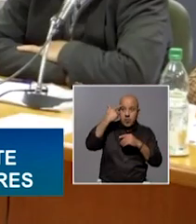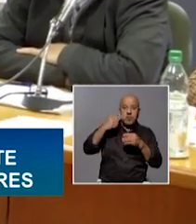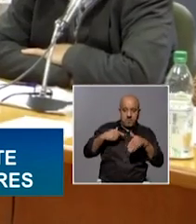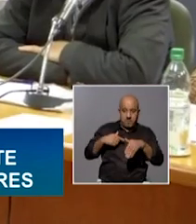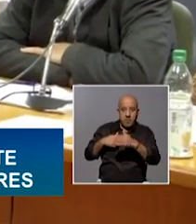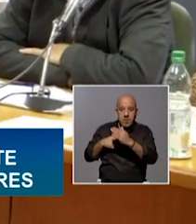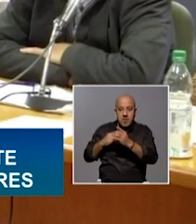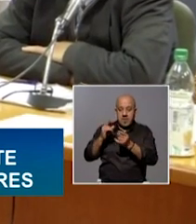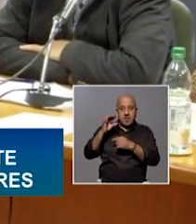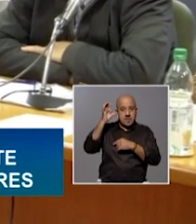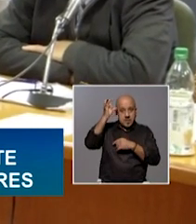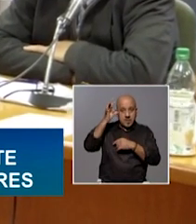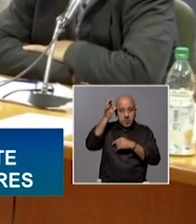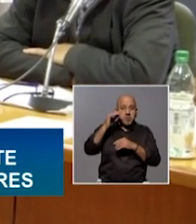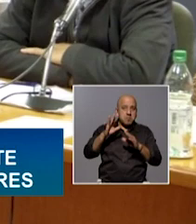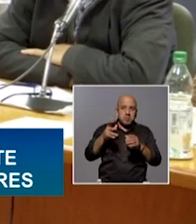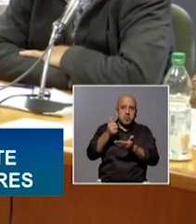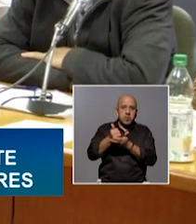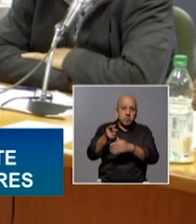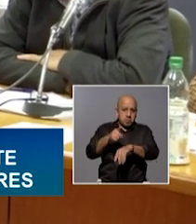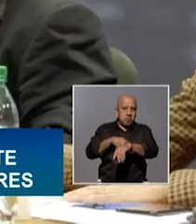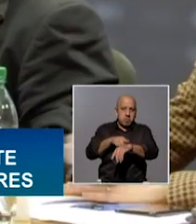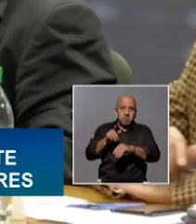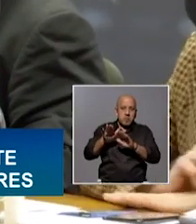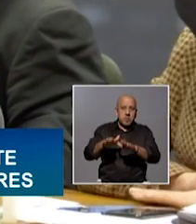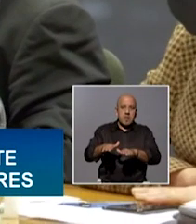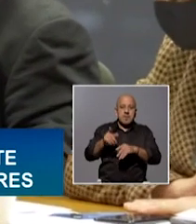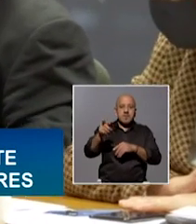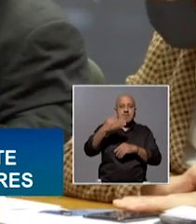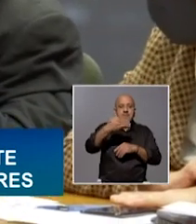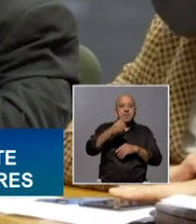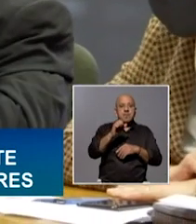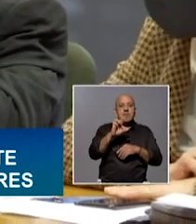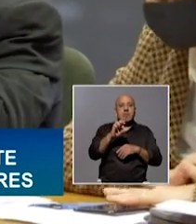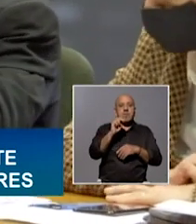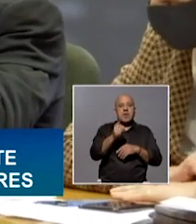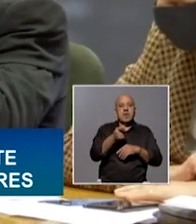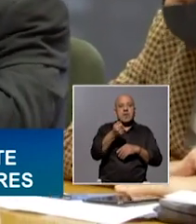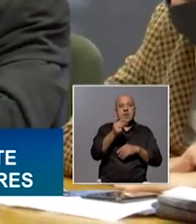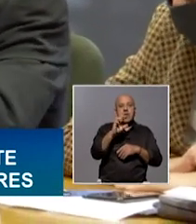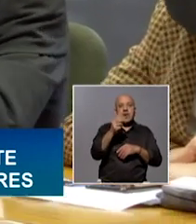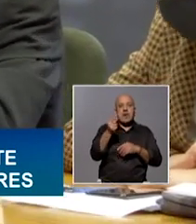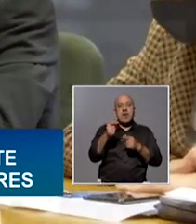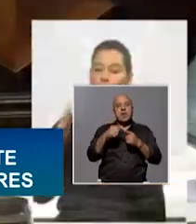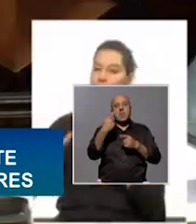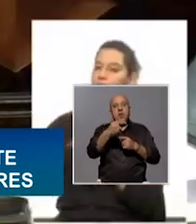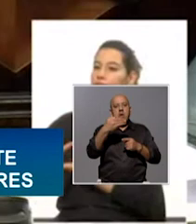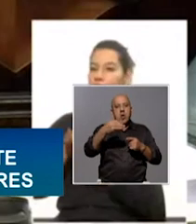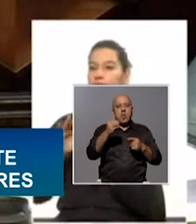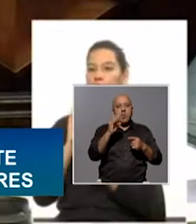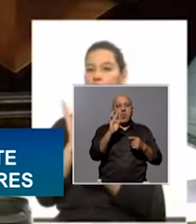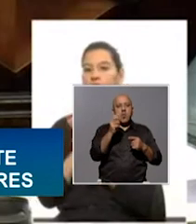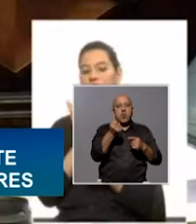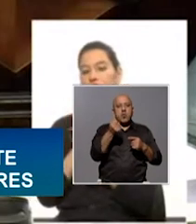por un rato corto escucho la intervención de mario bergara luego la intervención de sergio botana y